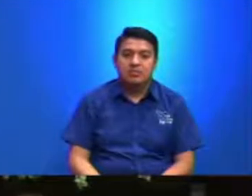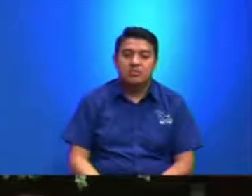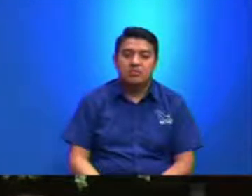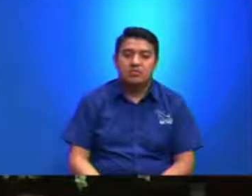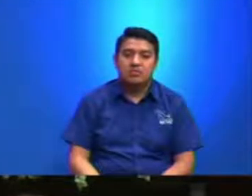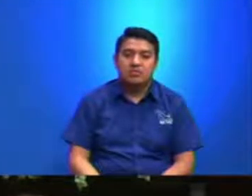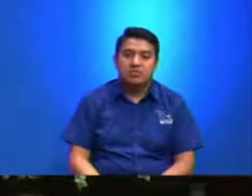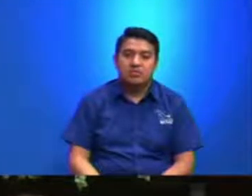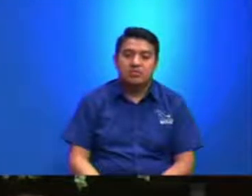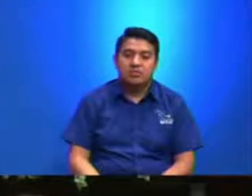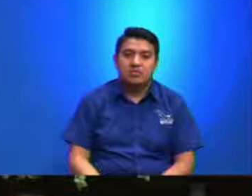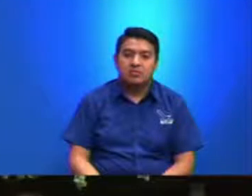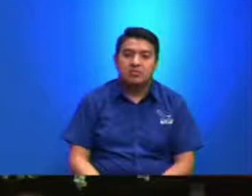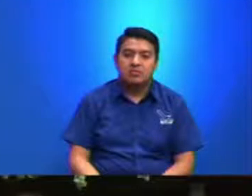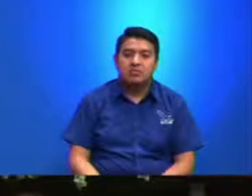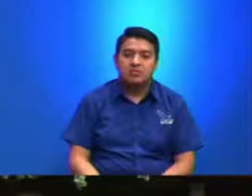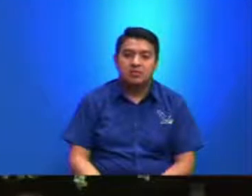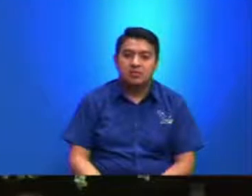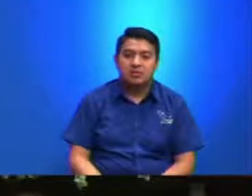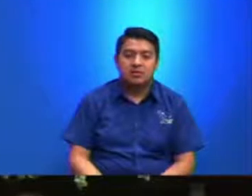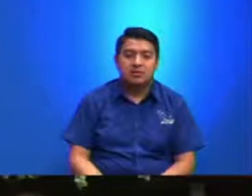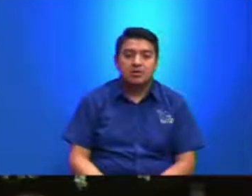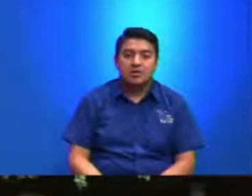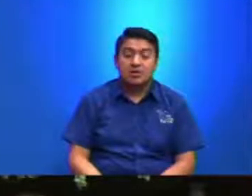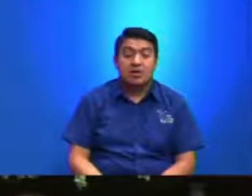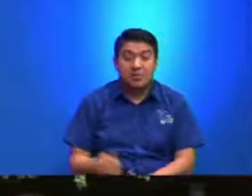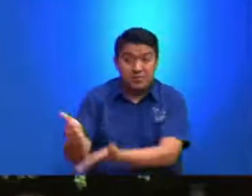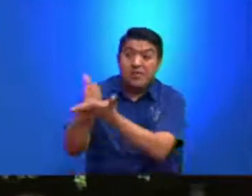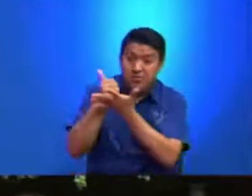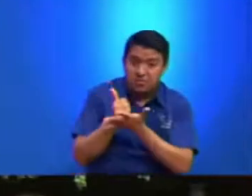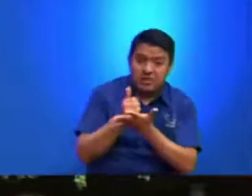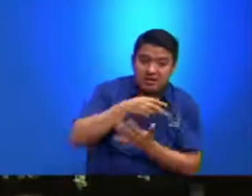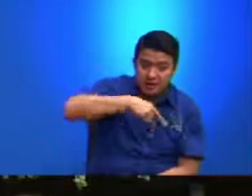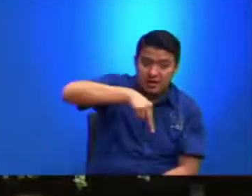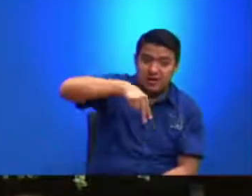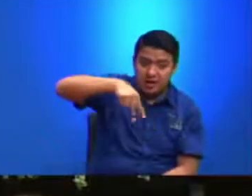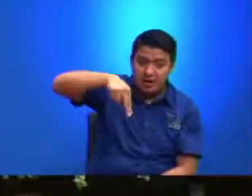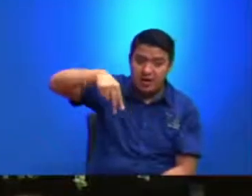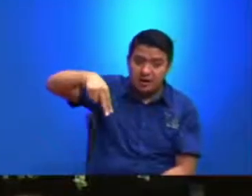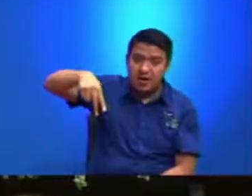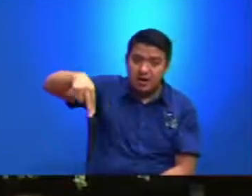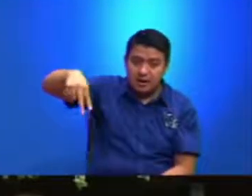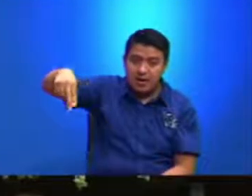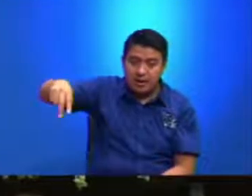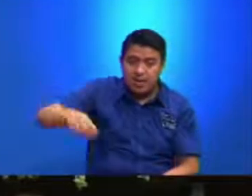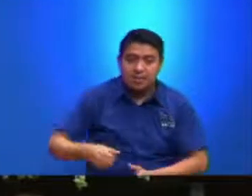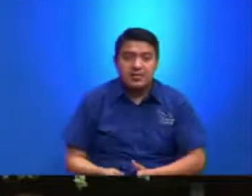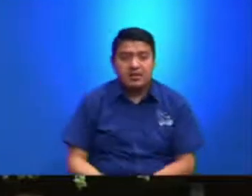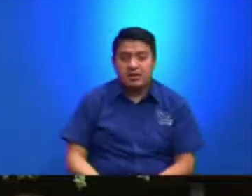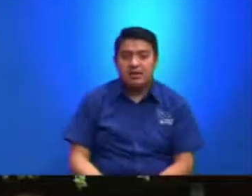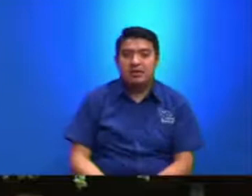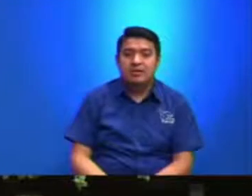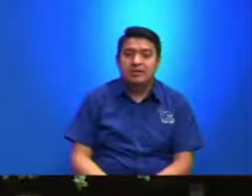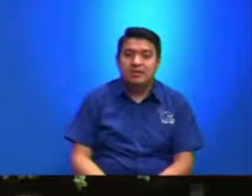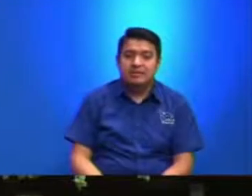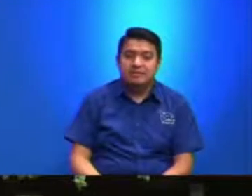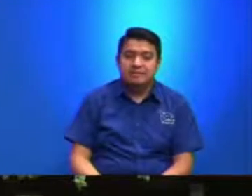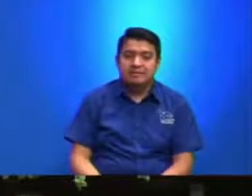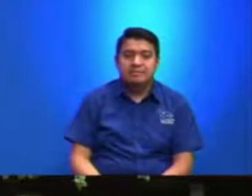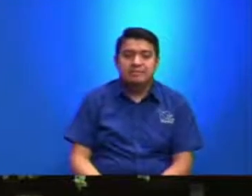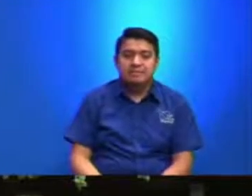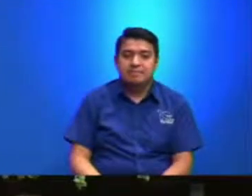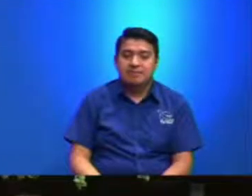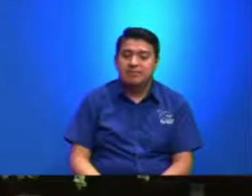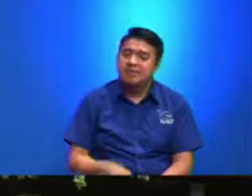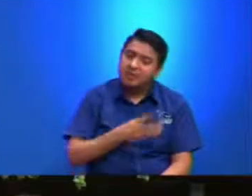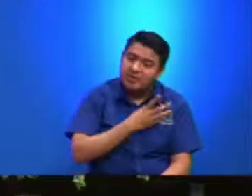acá. No, me traían entre dos agarrada. Yo si iba a bajar gradas, miraba doble las gradas. Era